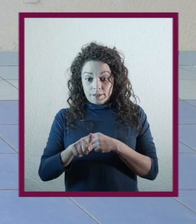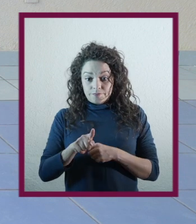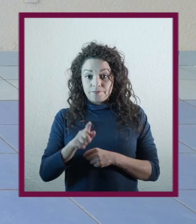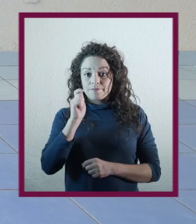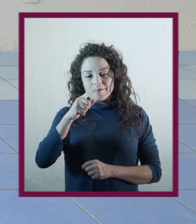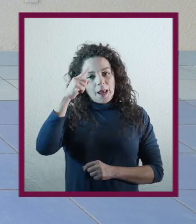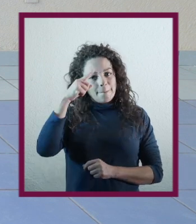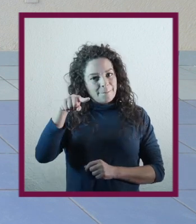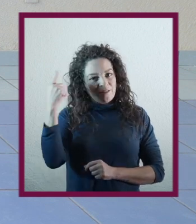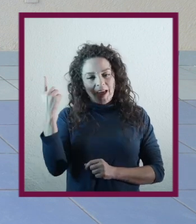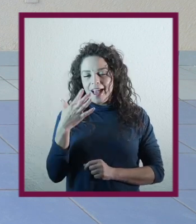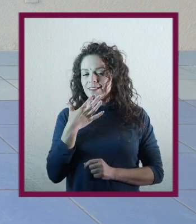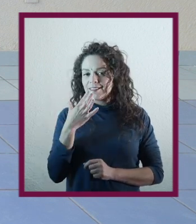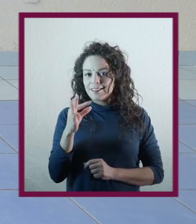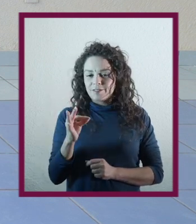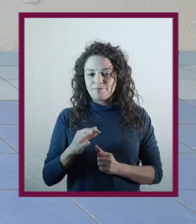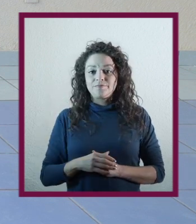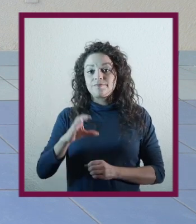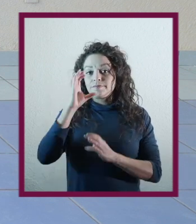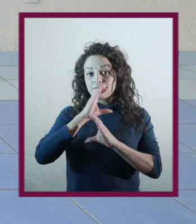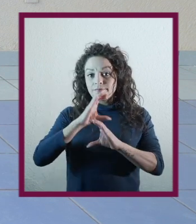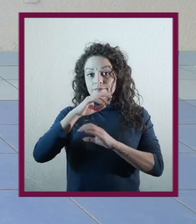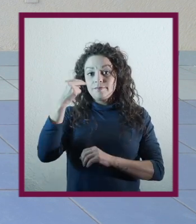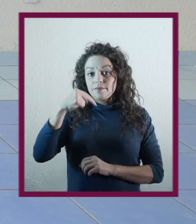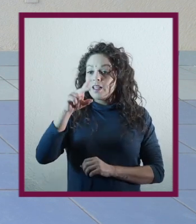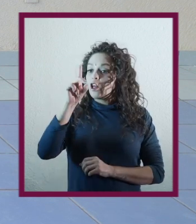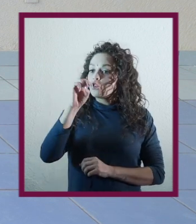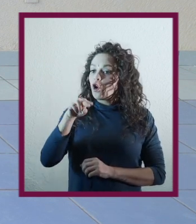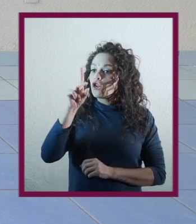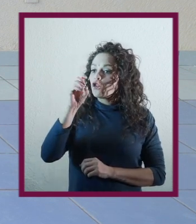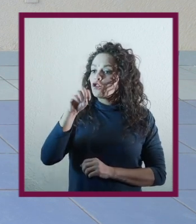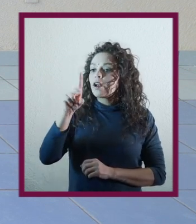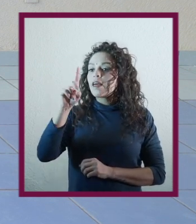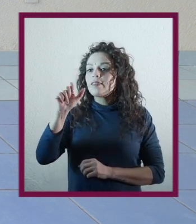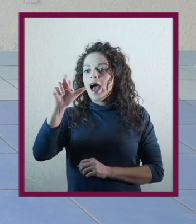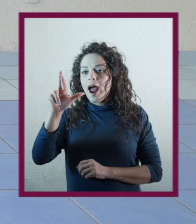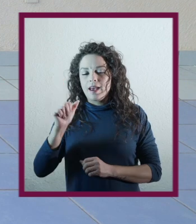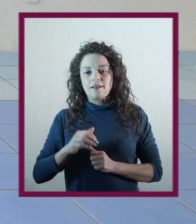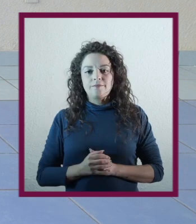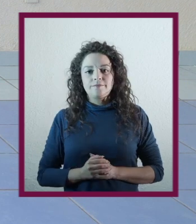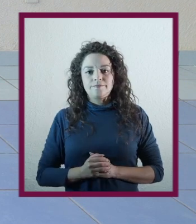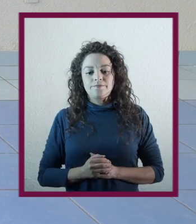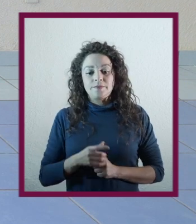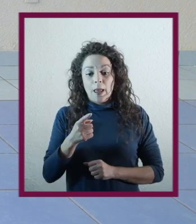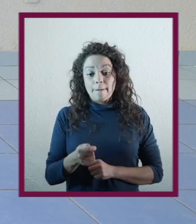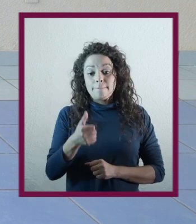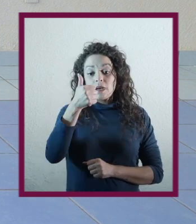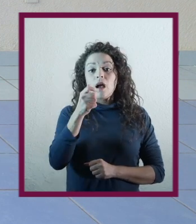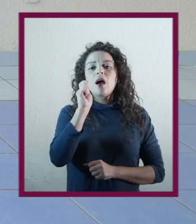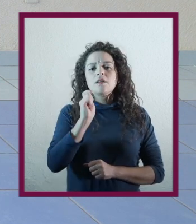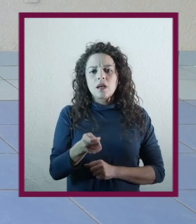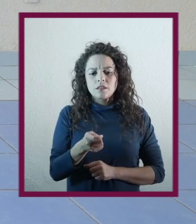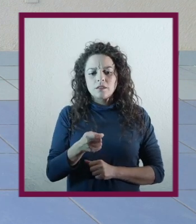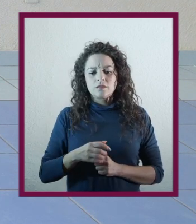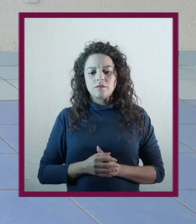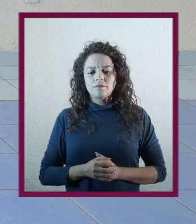empezar con la parte sencilla. La canción se llama Don Don Dara. El primero voy a